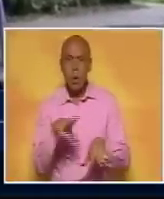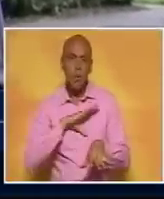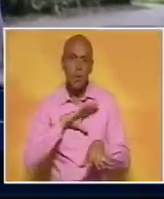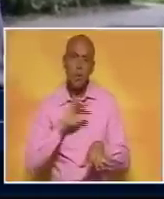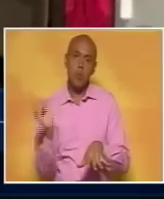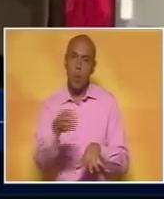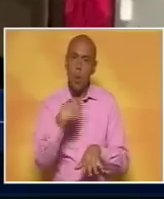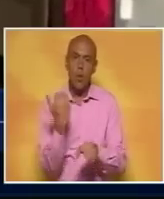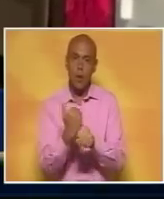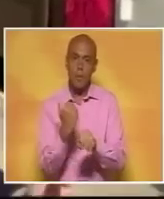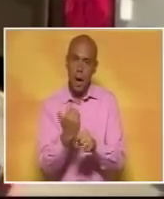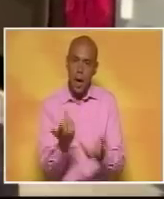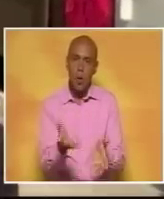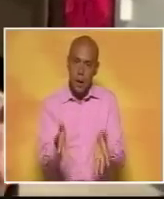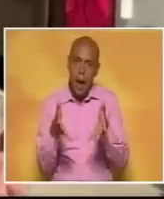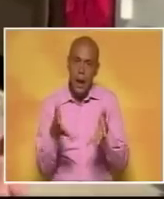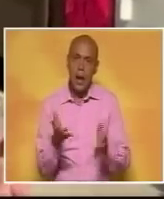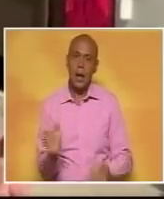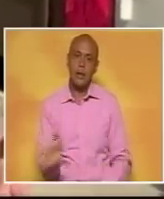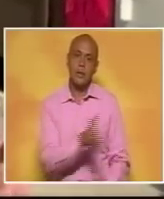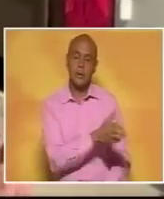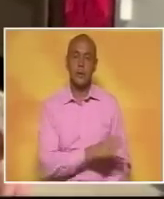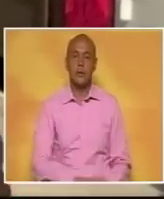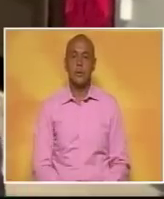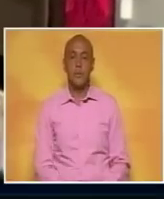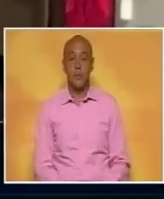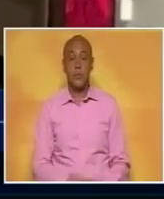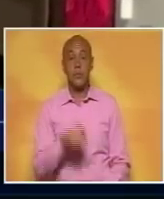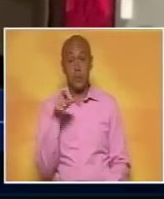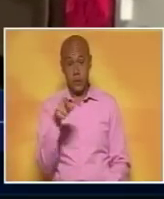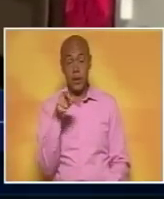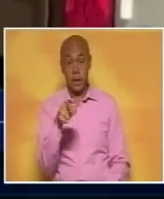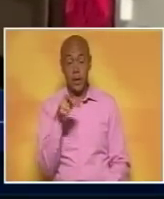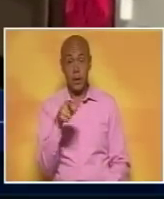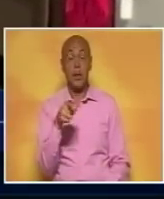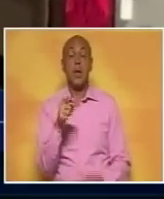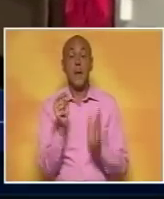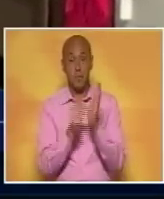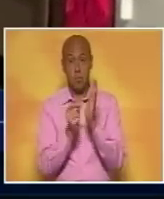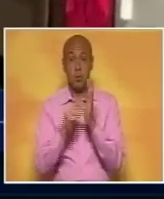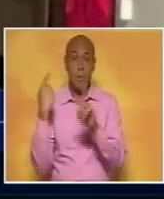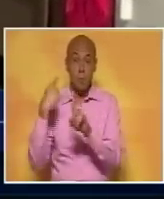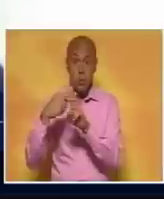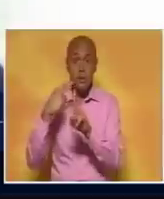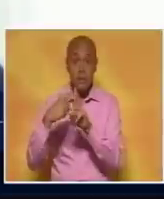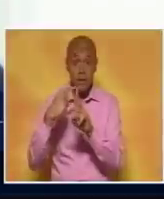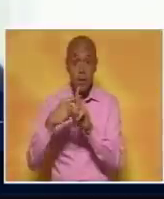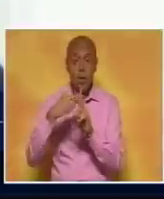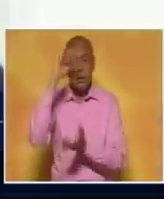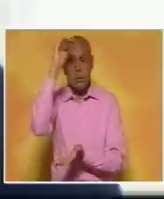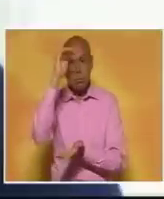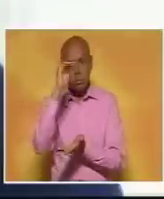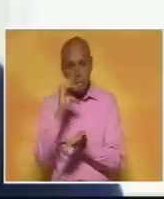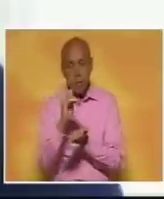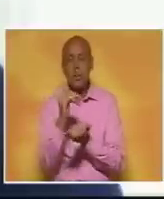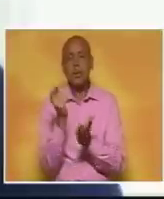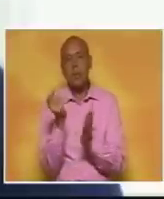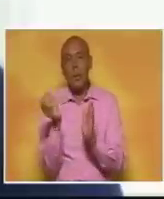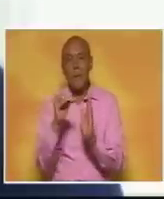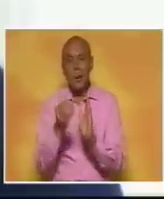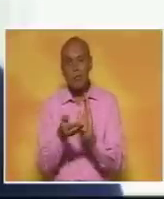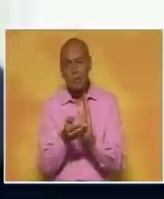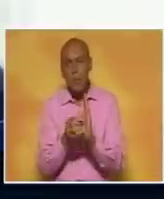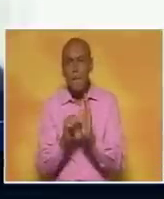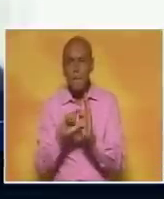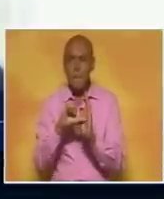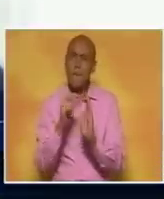que trabajan. No obstante, aunque el promedio de salarios sigue siendo positivo, su crecimiento disminuyó. Una explicación